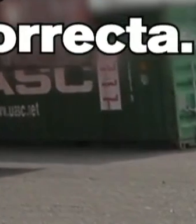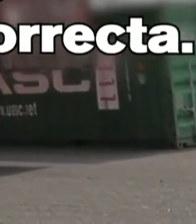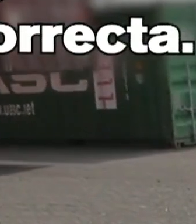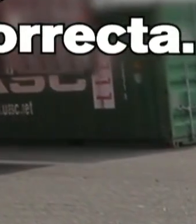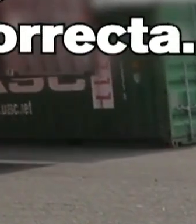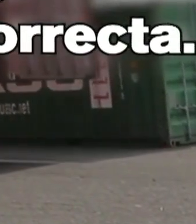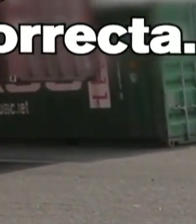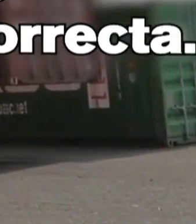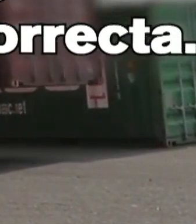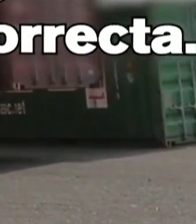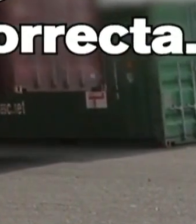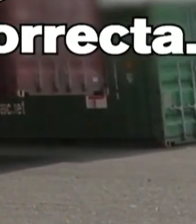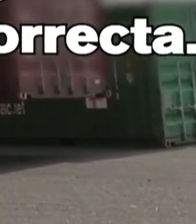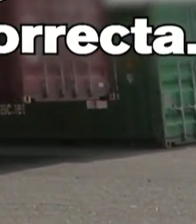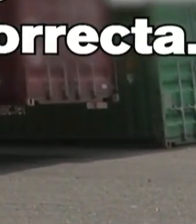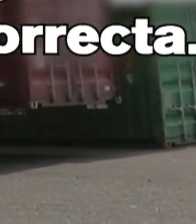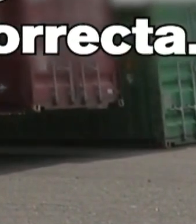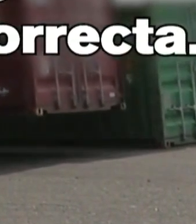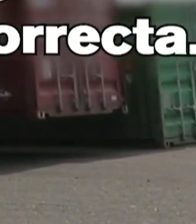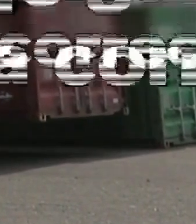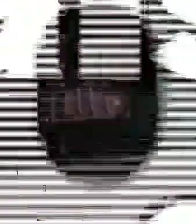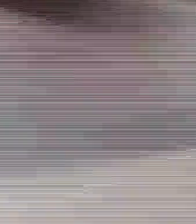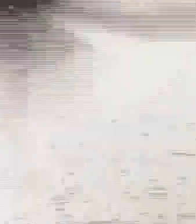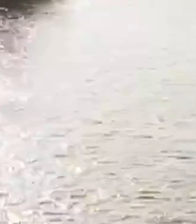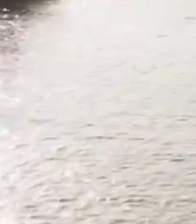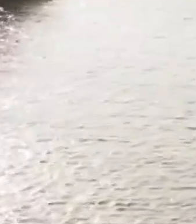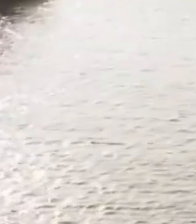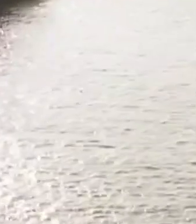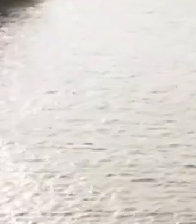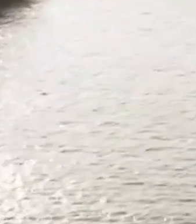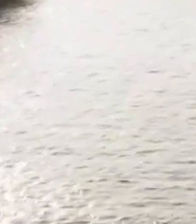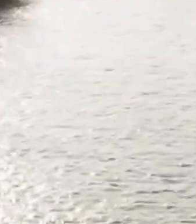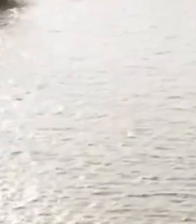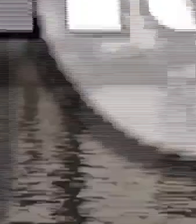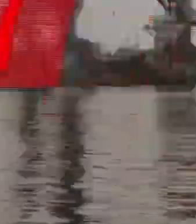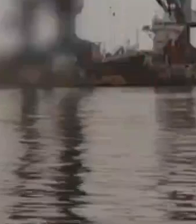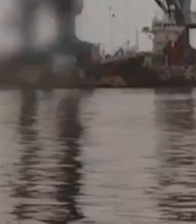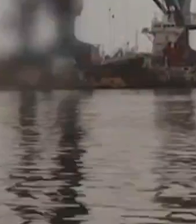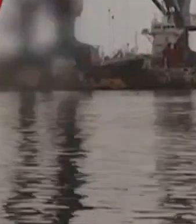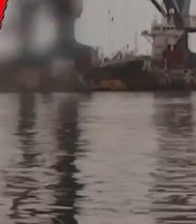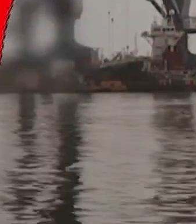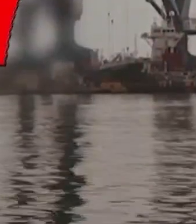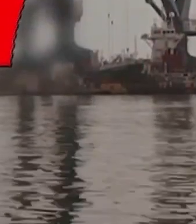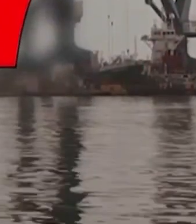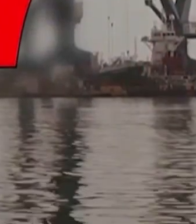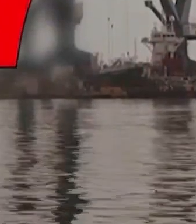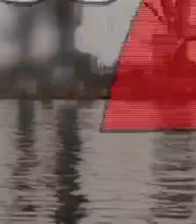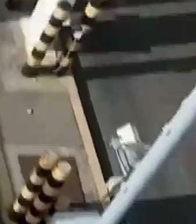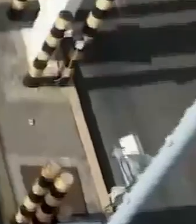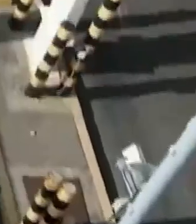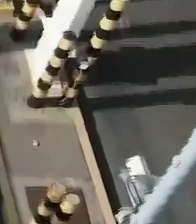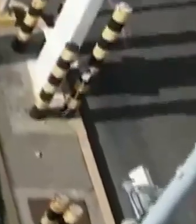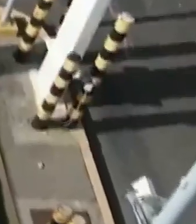al país no pagaron las contribuciones de forma correcta. A la fecha, se han cancelado 7 patentes de agentes